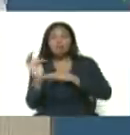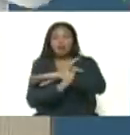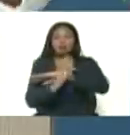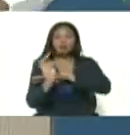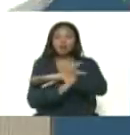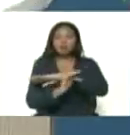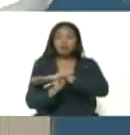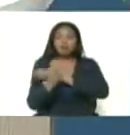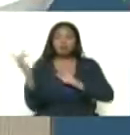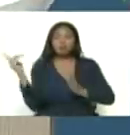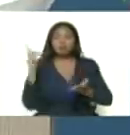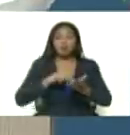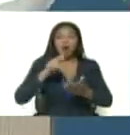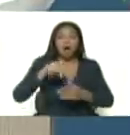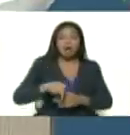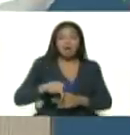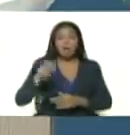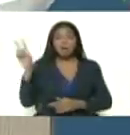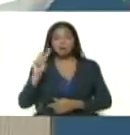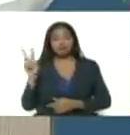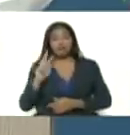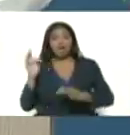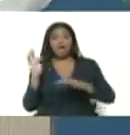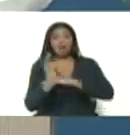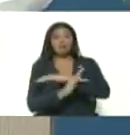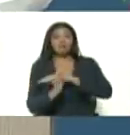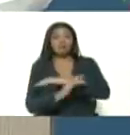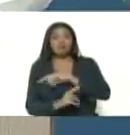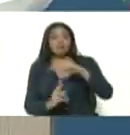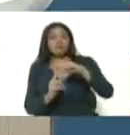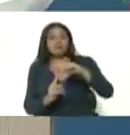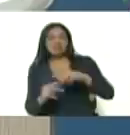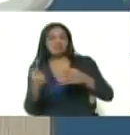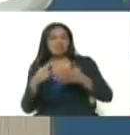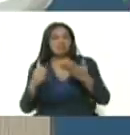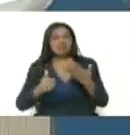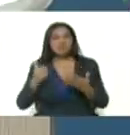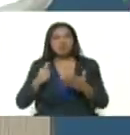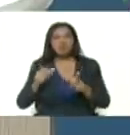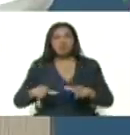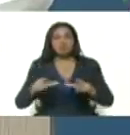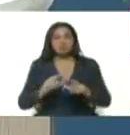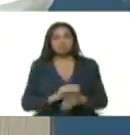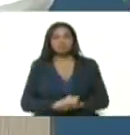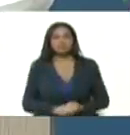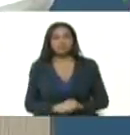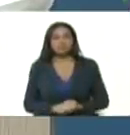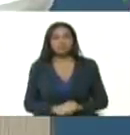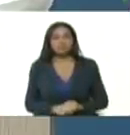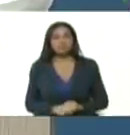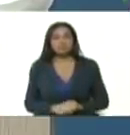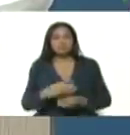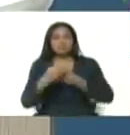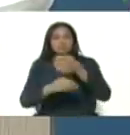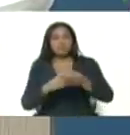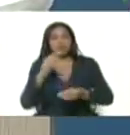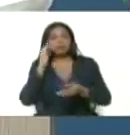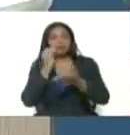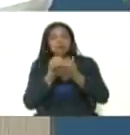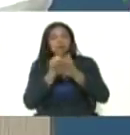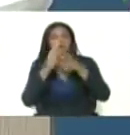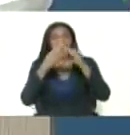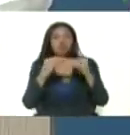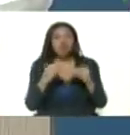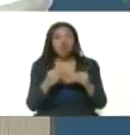los ciudadanos que entran por nuestra frontera occidental proveniente de Colombia, se les realiza a